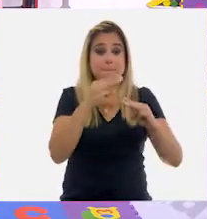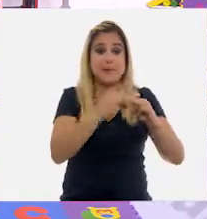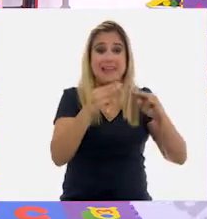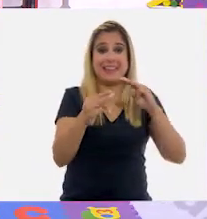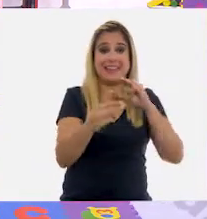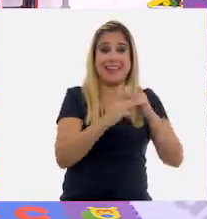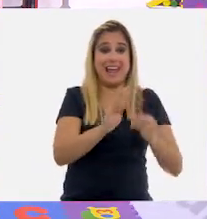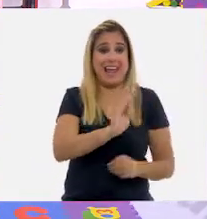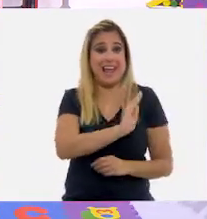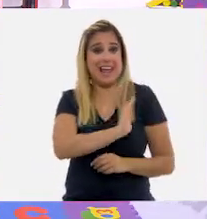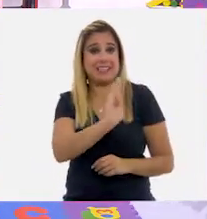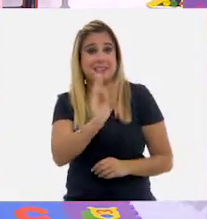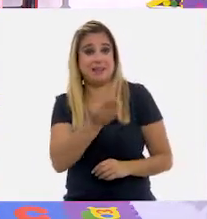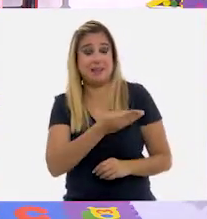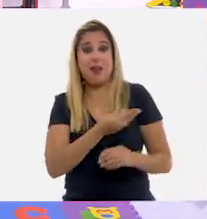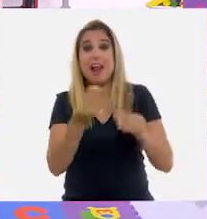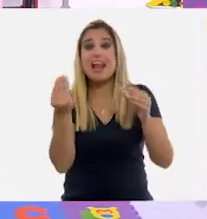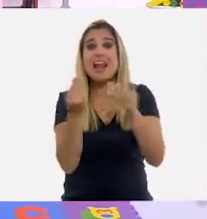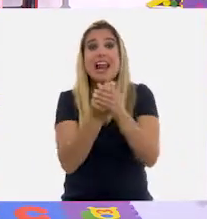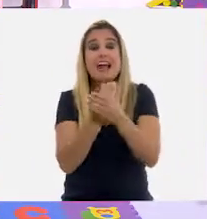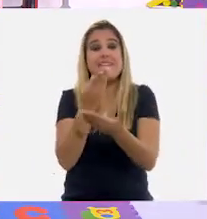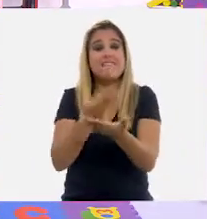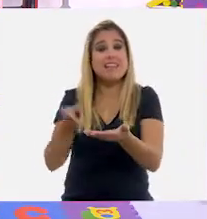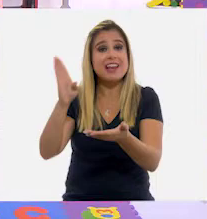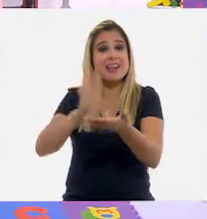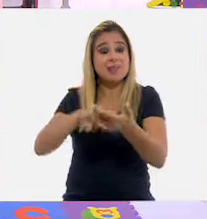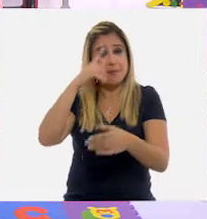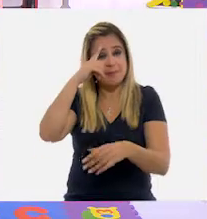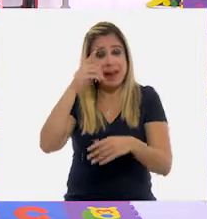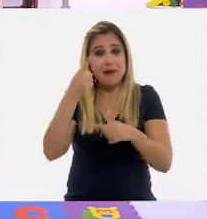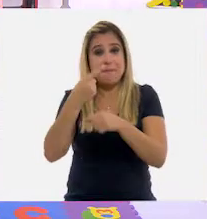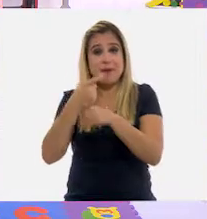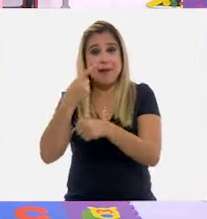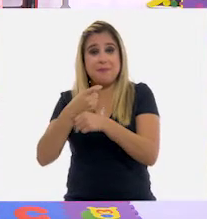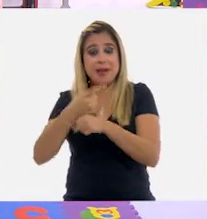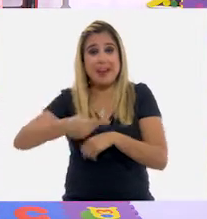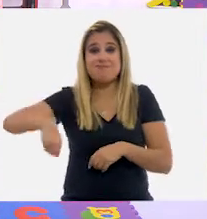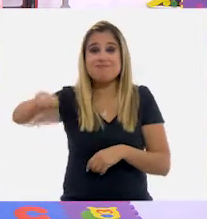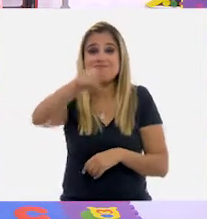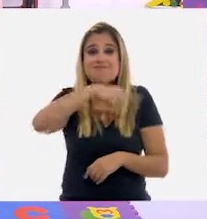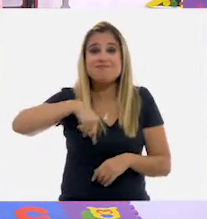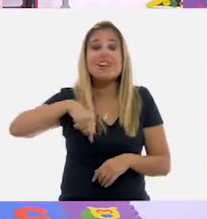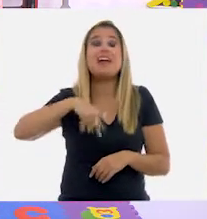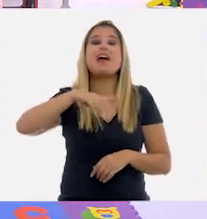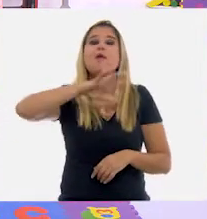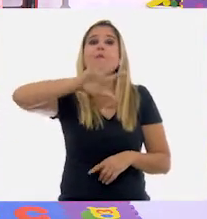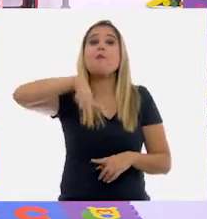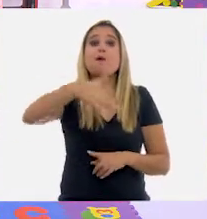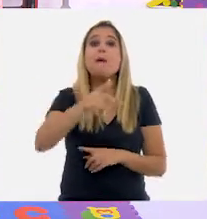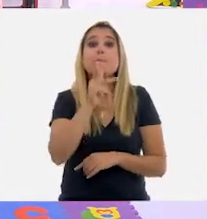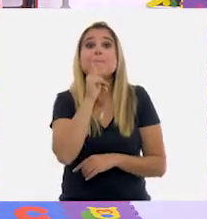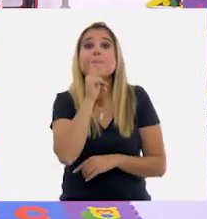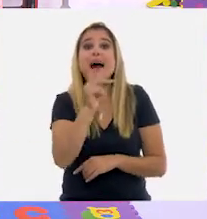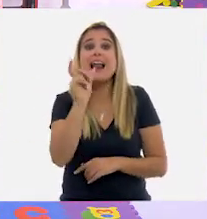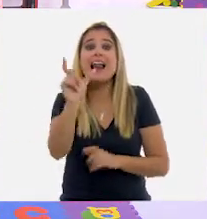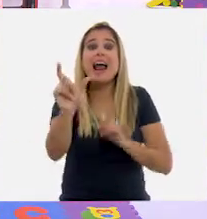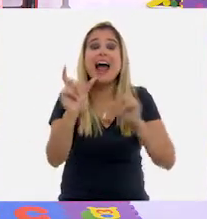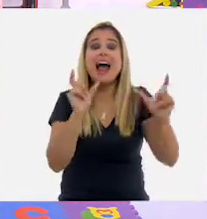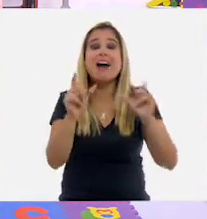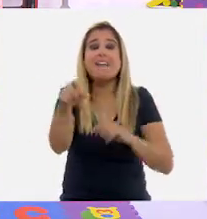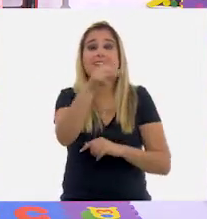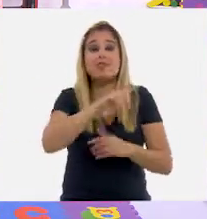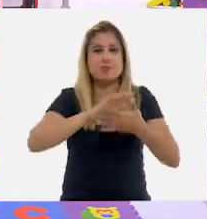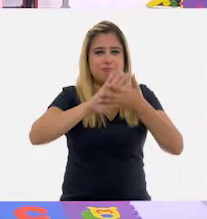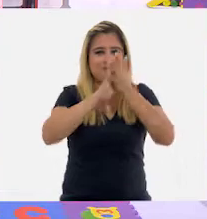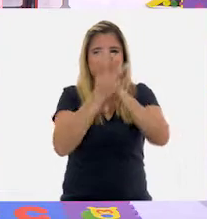de lengua materna, clase bilingüe para todas las niñas del primero de primaria, vamos a buscar palabras. Sí, nos vamos a convertir